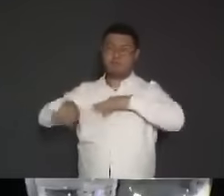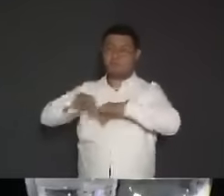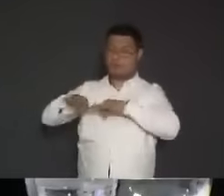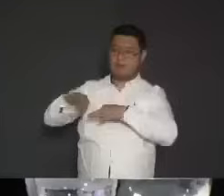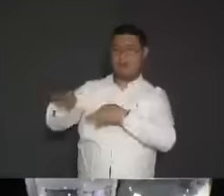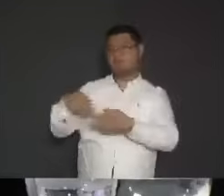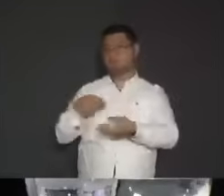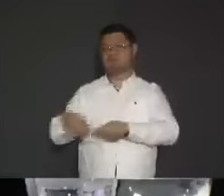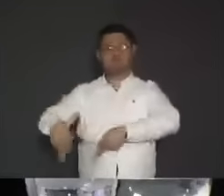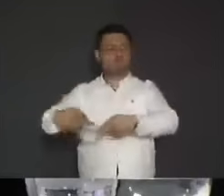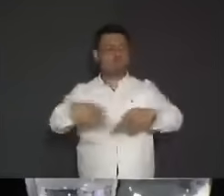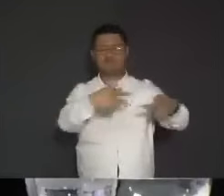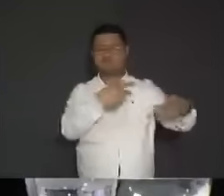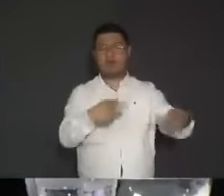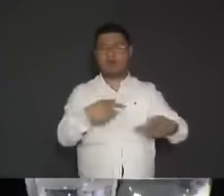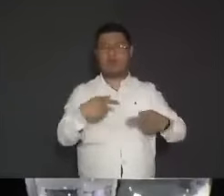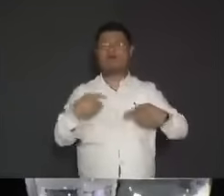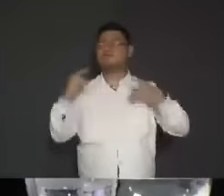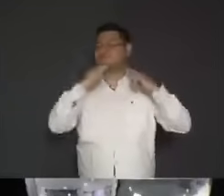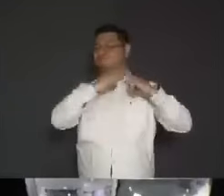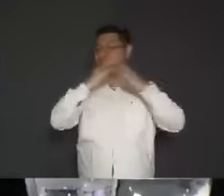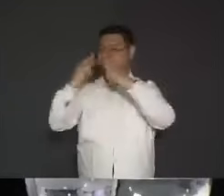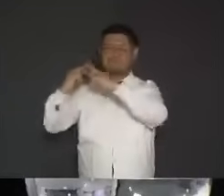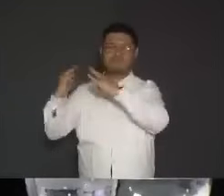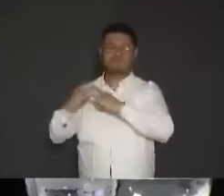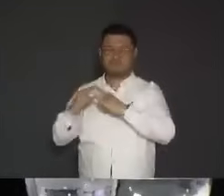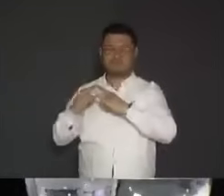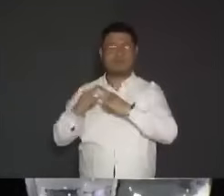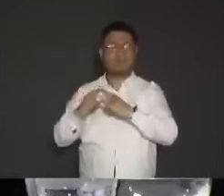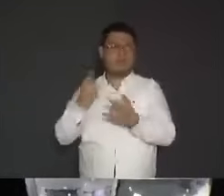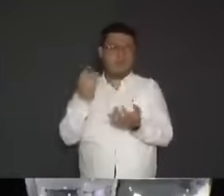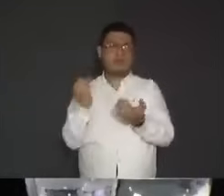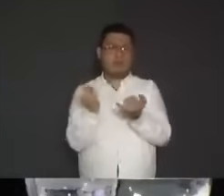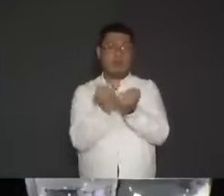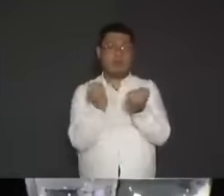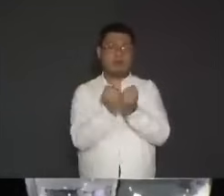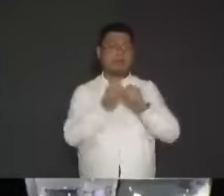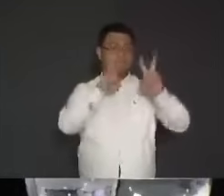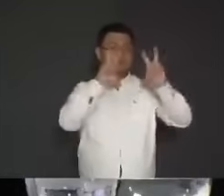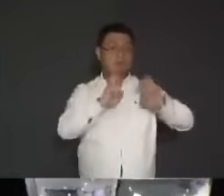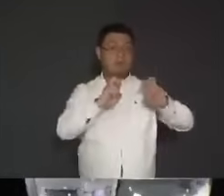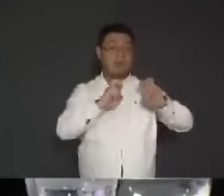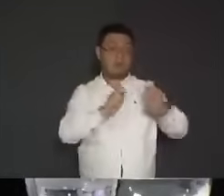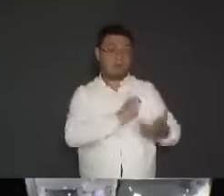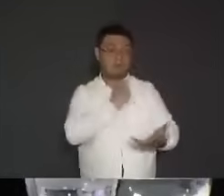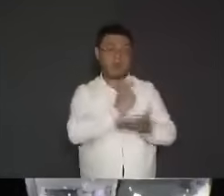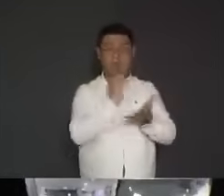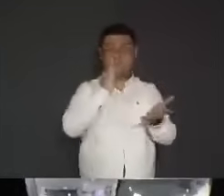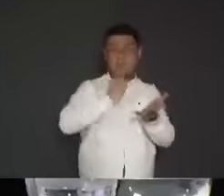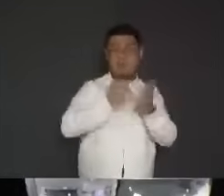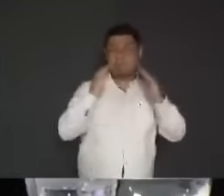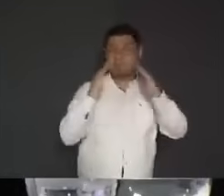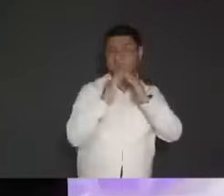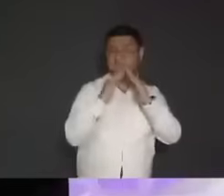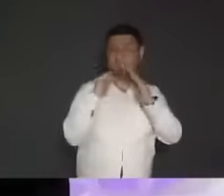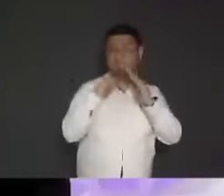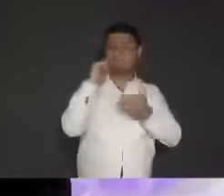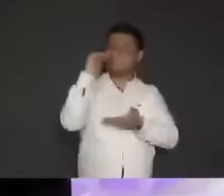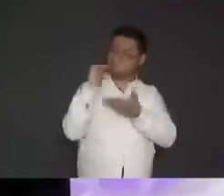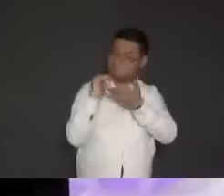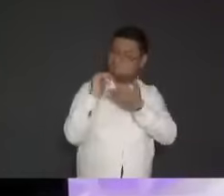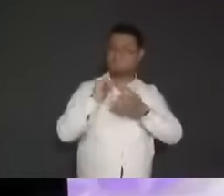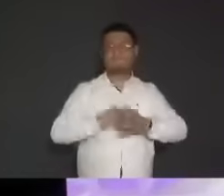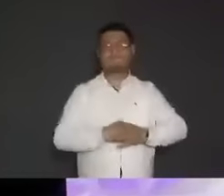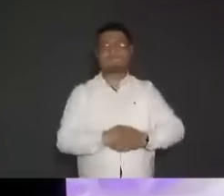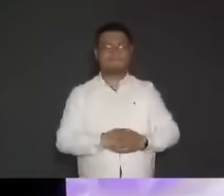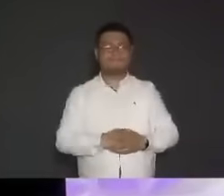tianguis. Promoveré la reducción del impuesto predial que aumentó excesivamente en Mérida. Gracias, candidata. ¿Alguien más?